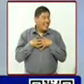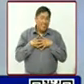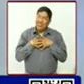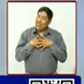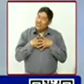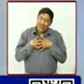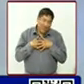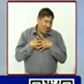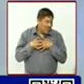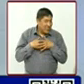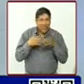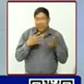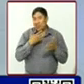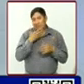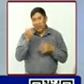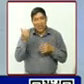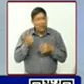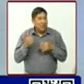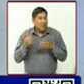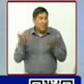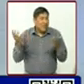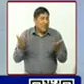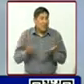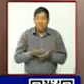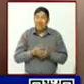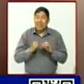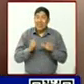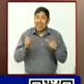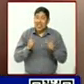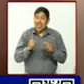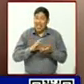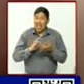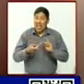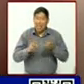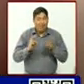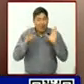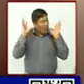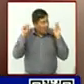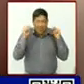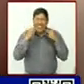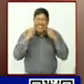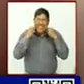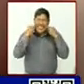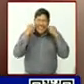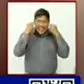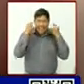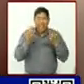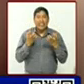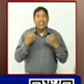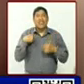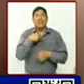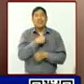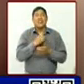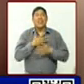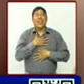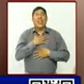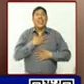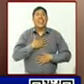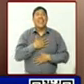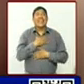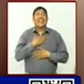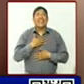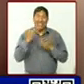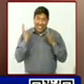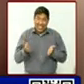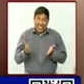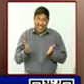se cambia por nada, no la cambiamos por nadie, realmente es algo increíble y queremos que disfrute con nosotros por más